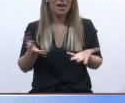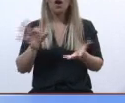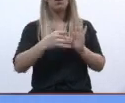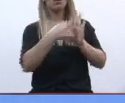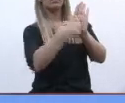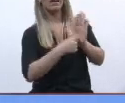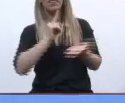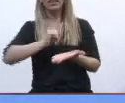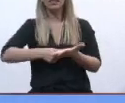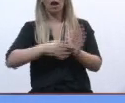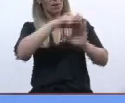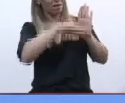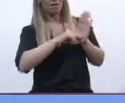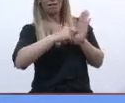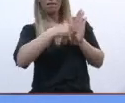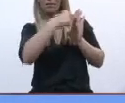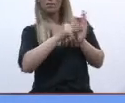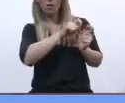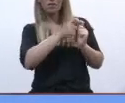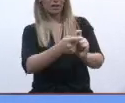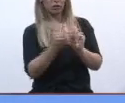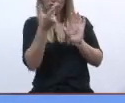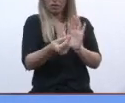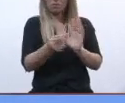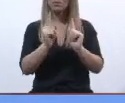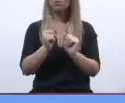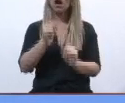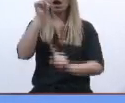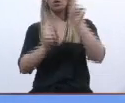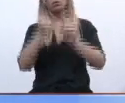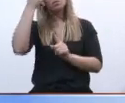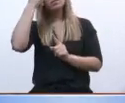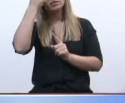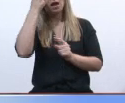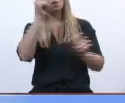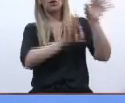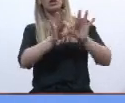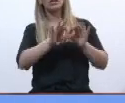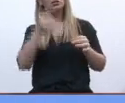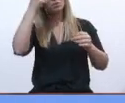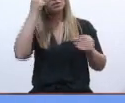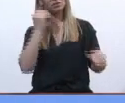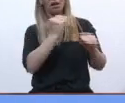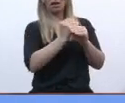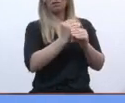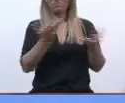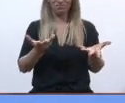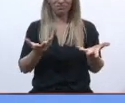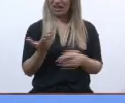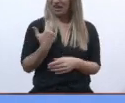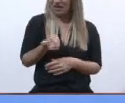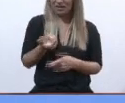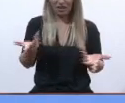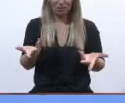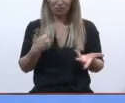modificaciones al dictamen de aquellos que pensaban en el fondo igual que el proyecto. Recién aparece un compromiso